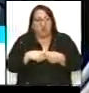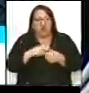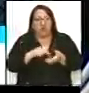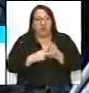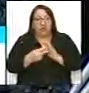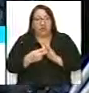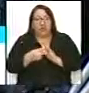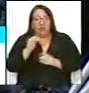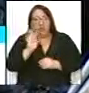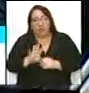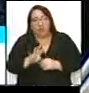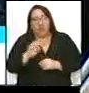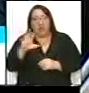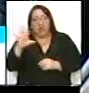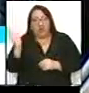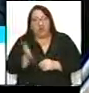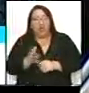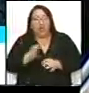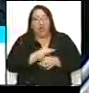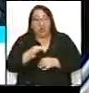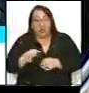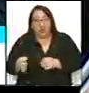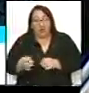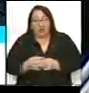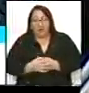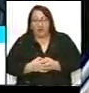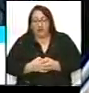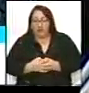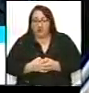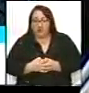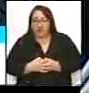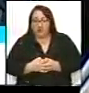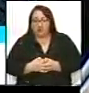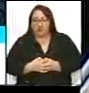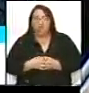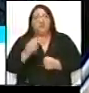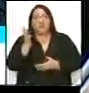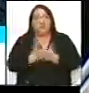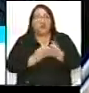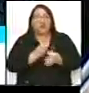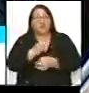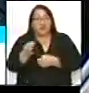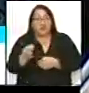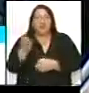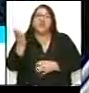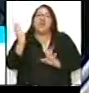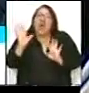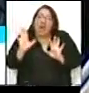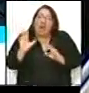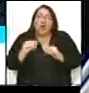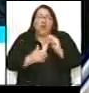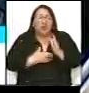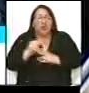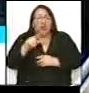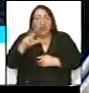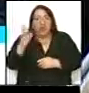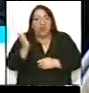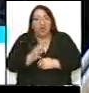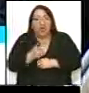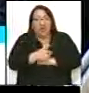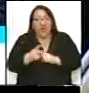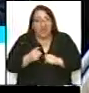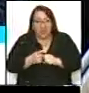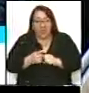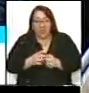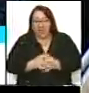menos 4/5 de las regiones, al menos la mitad de las provincias y al menos 1/3 de los distritos.